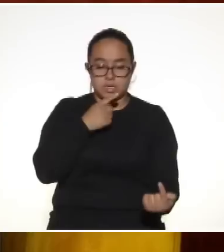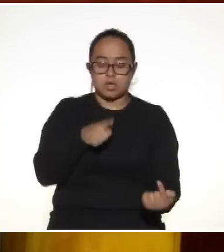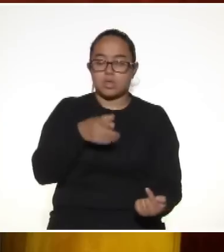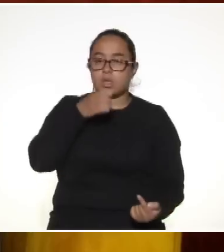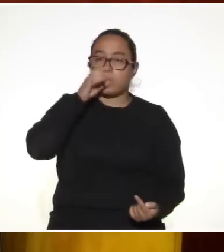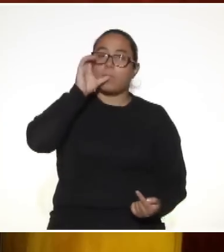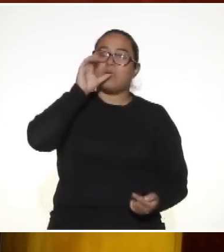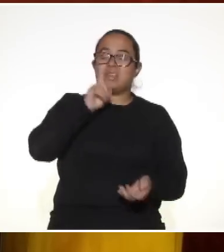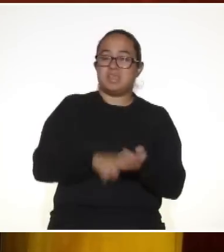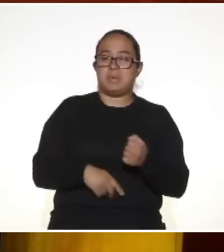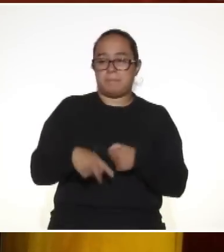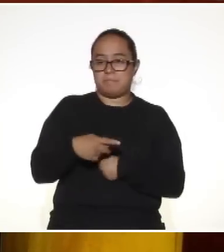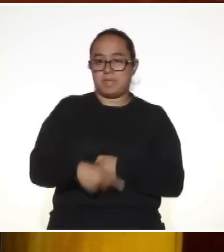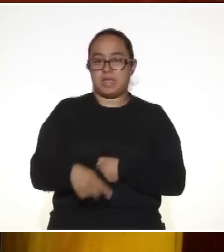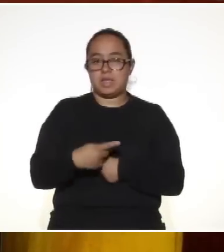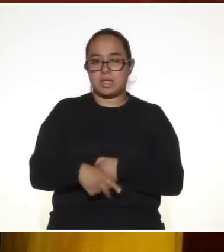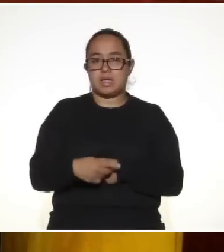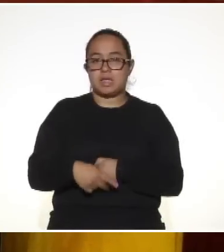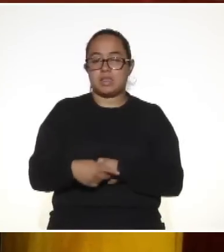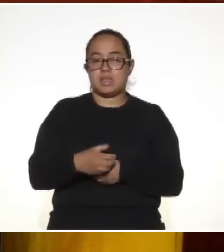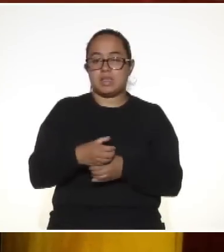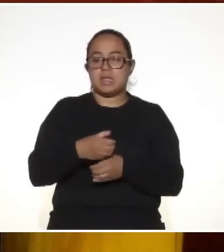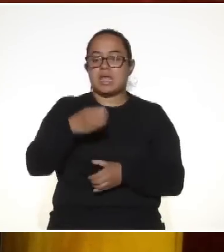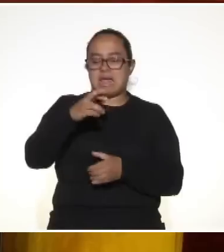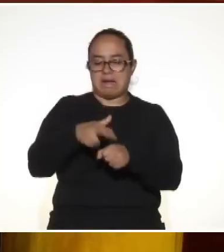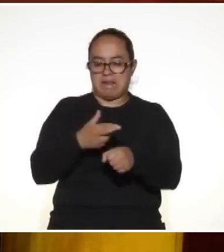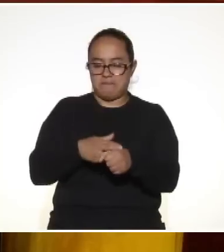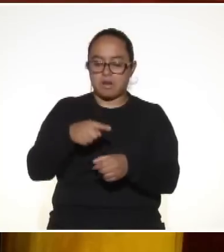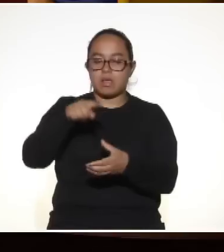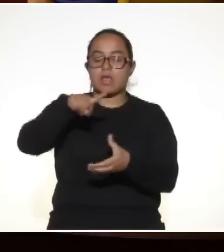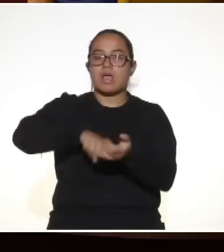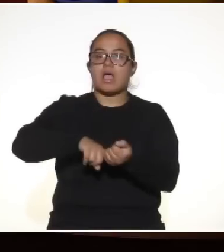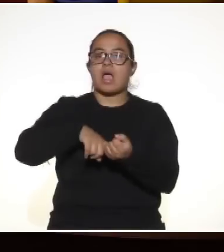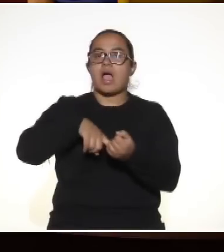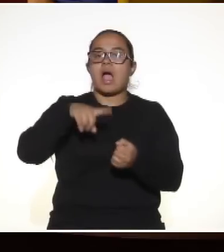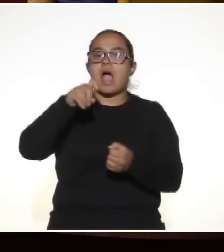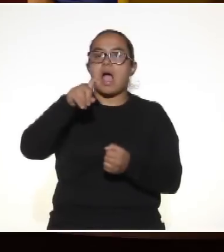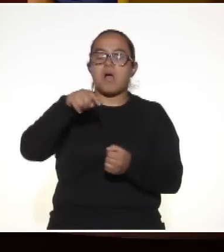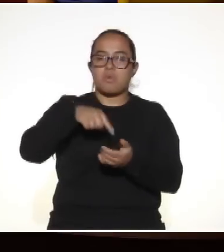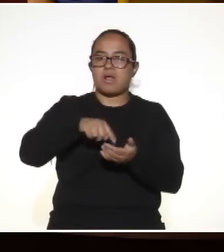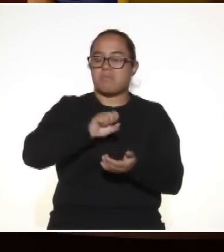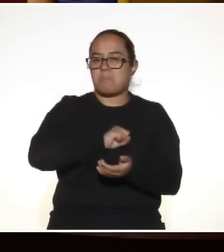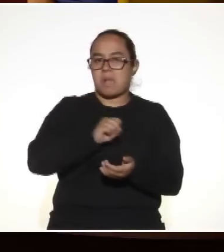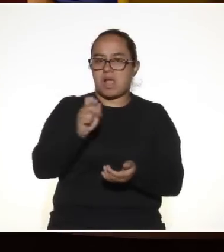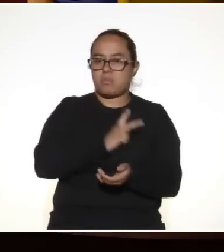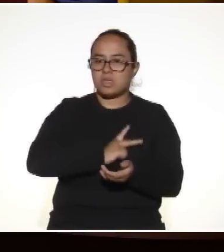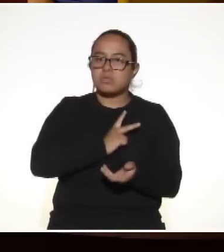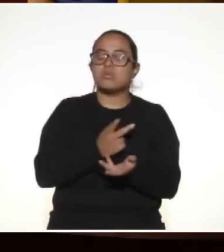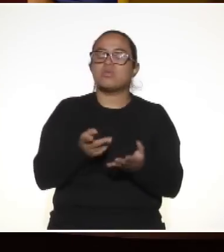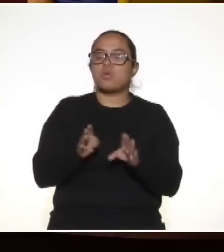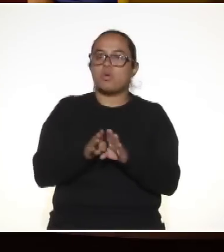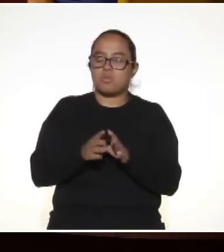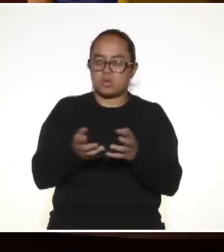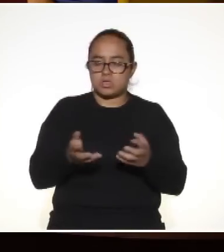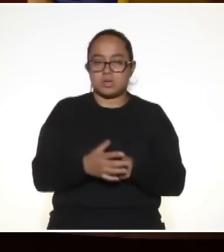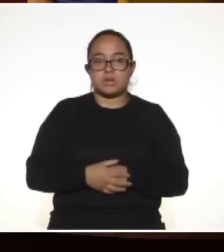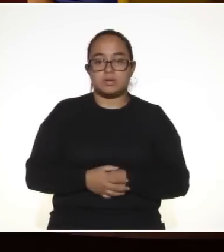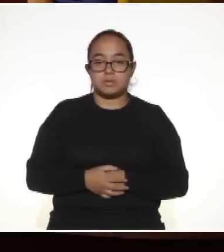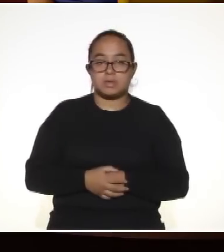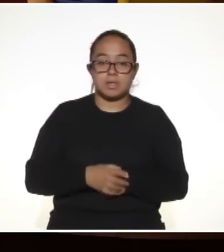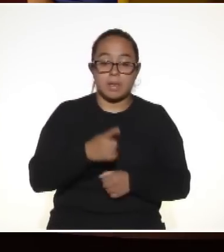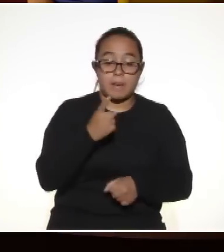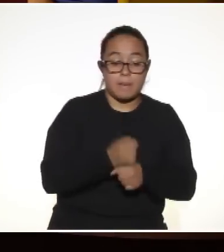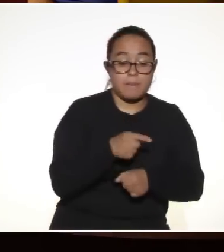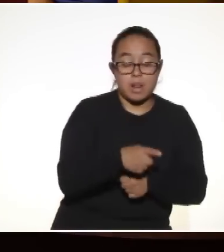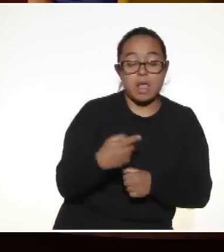líquido corrosivo que estaba en un envase de refresco. Eso es algo súper común. Lo primero que tienen que hacer es no inducir